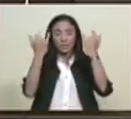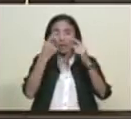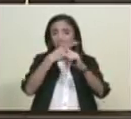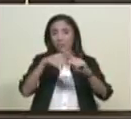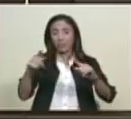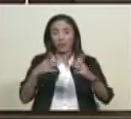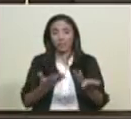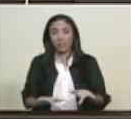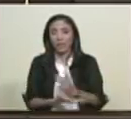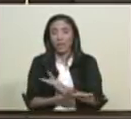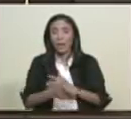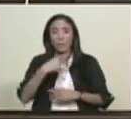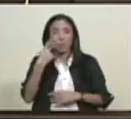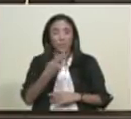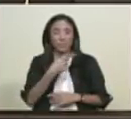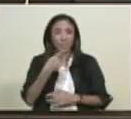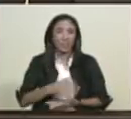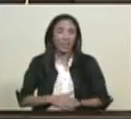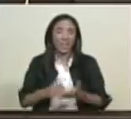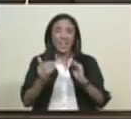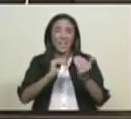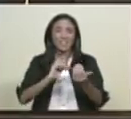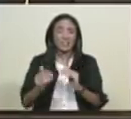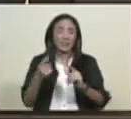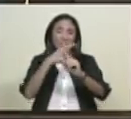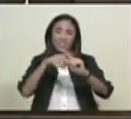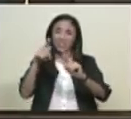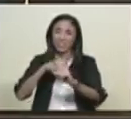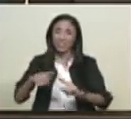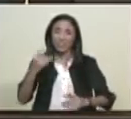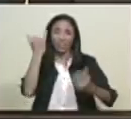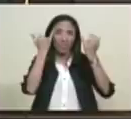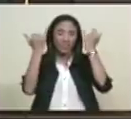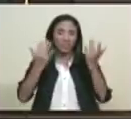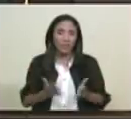políticas, éticas con el presidente Santos.